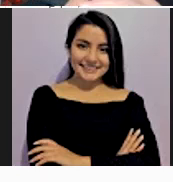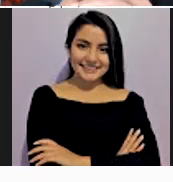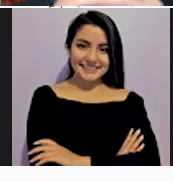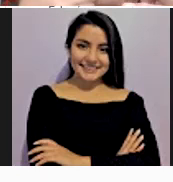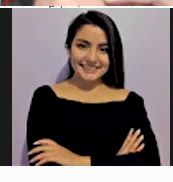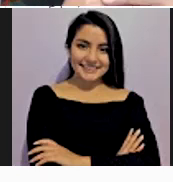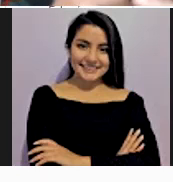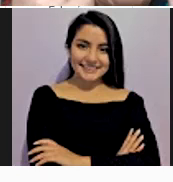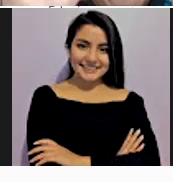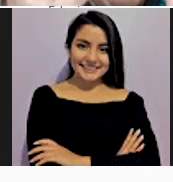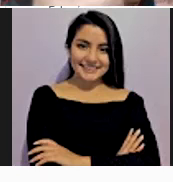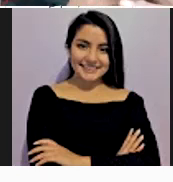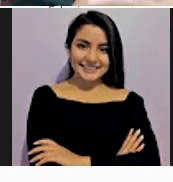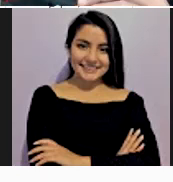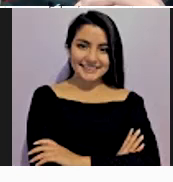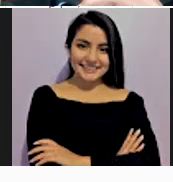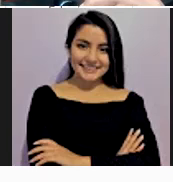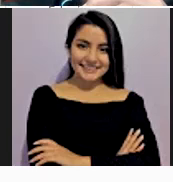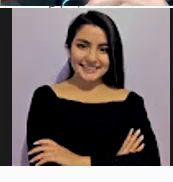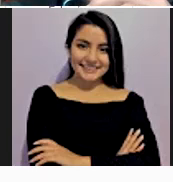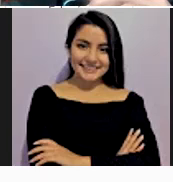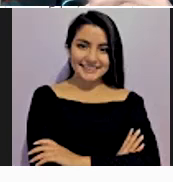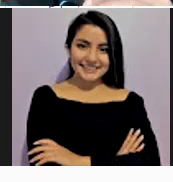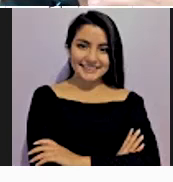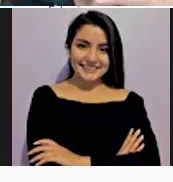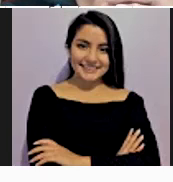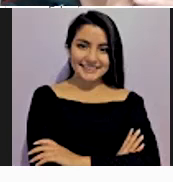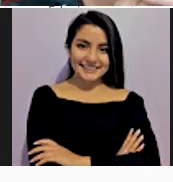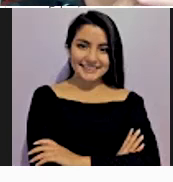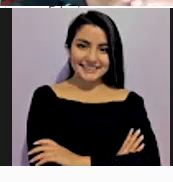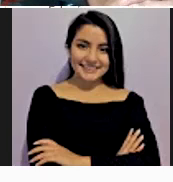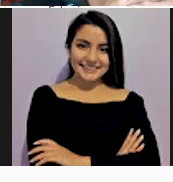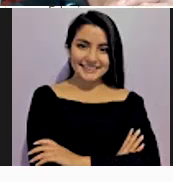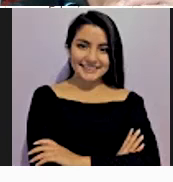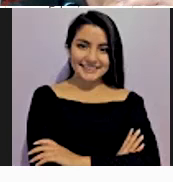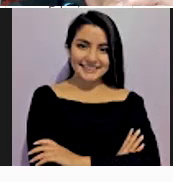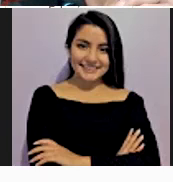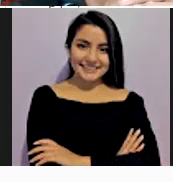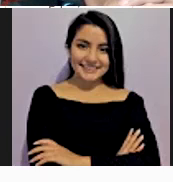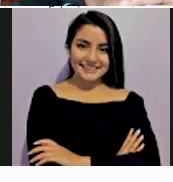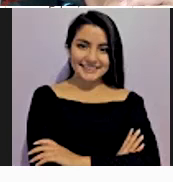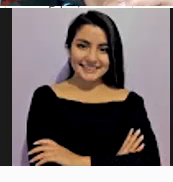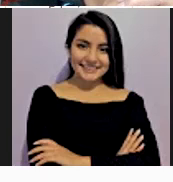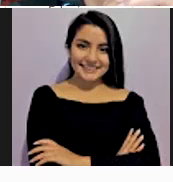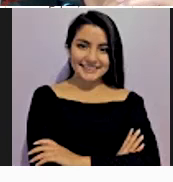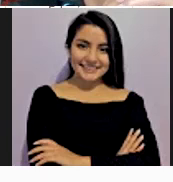Ya, me parece que está muy bien razonado. Ya falta alguna cosita nada más. Verá,